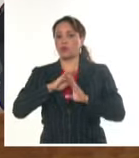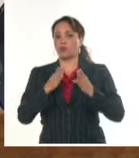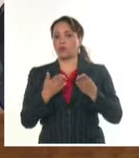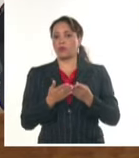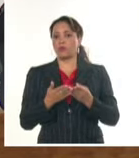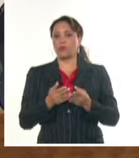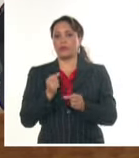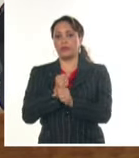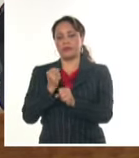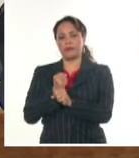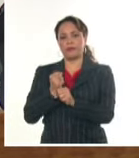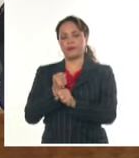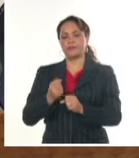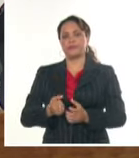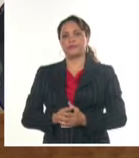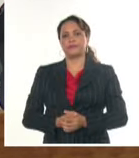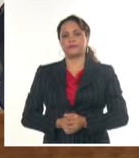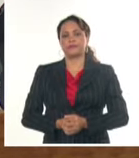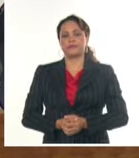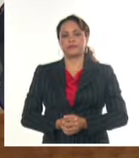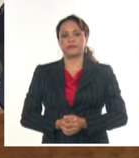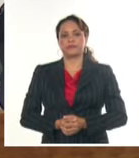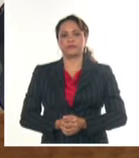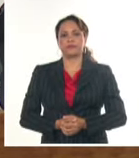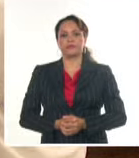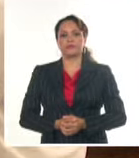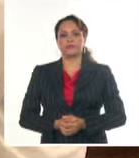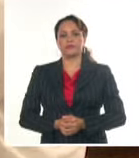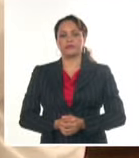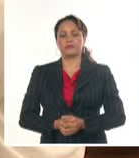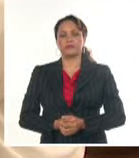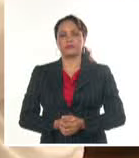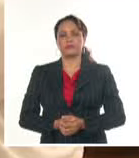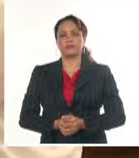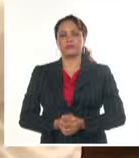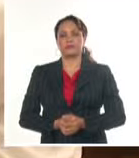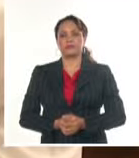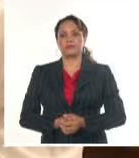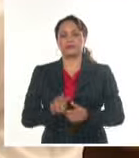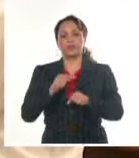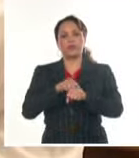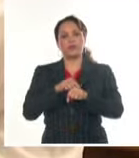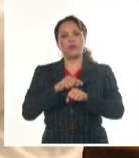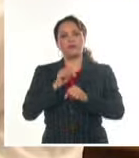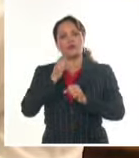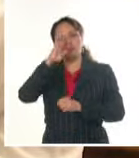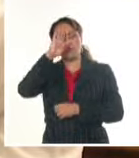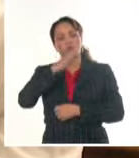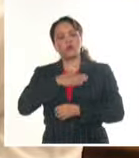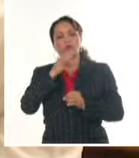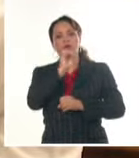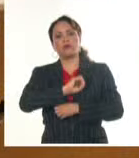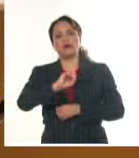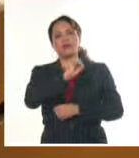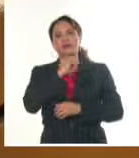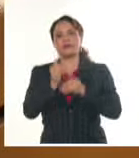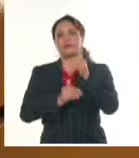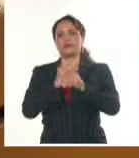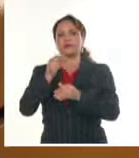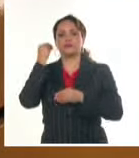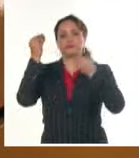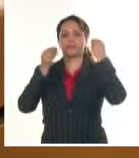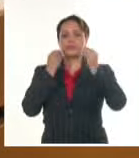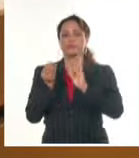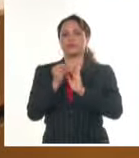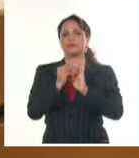que desarrollan la actividad jurídica. En estos momentos el país organiza el proceso de análisis e implementación